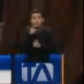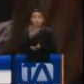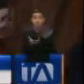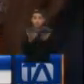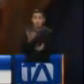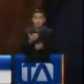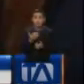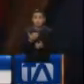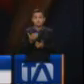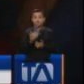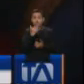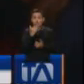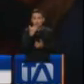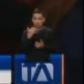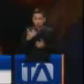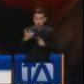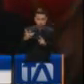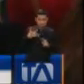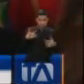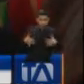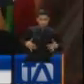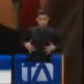vez de acoso o lo ha visto?